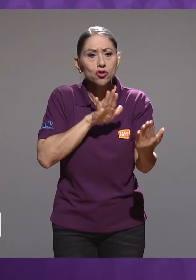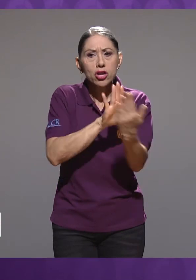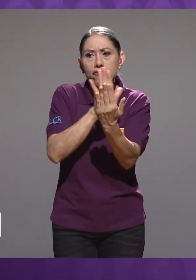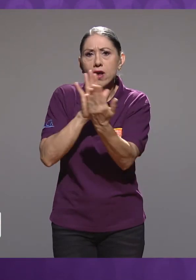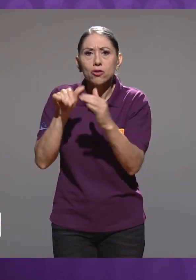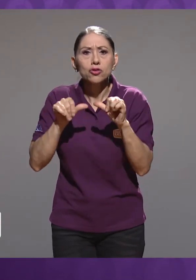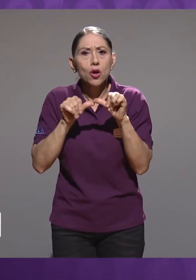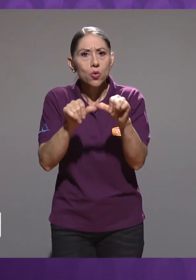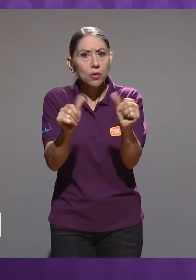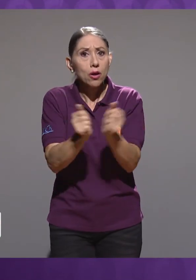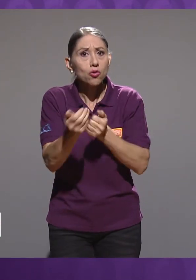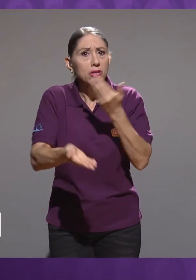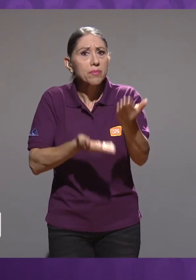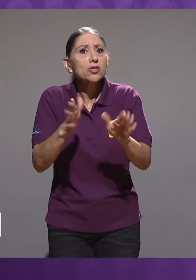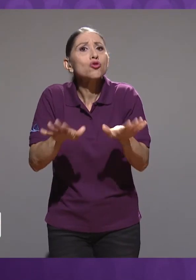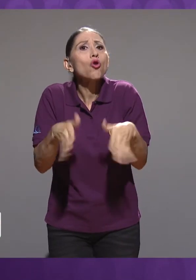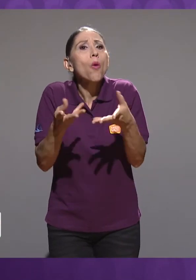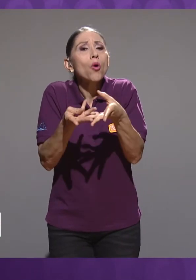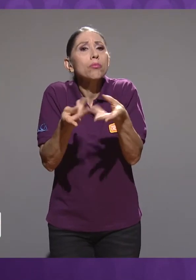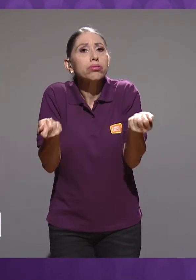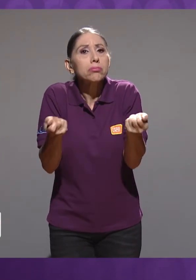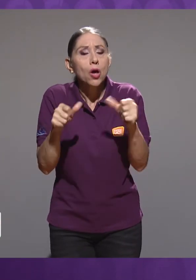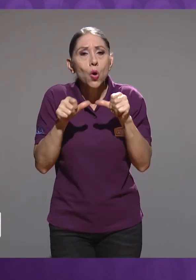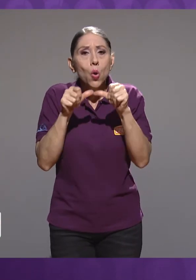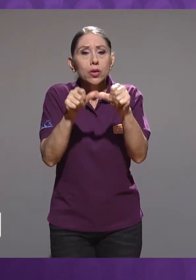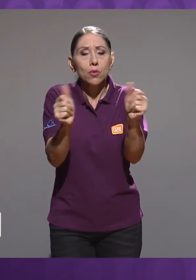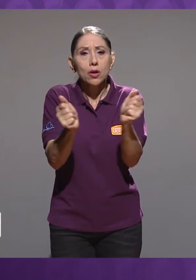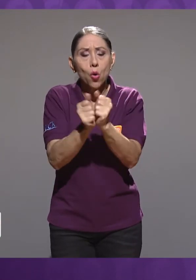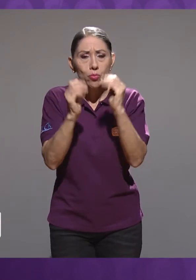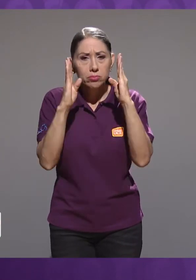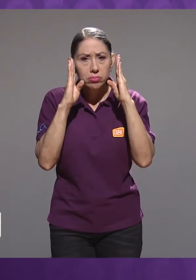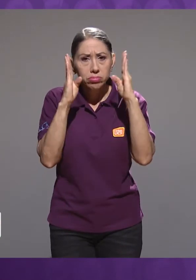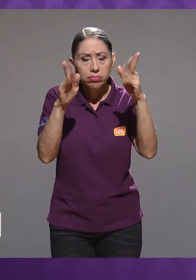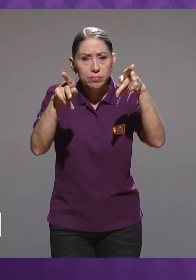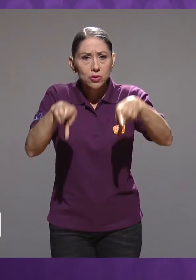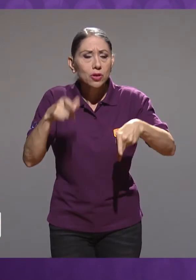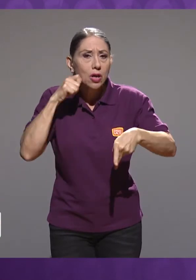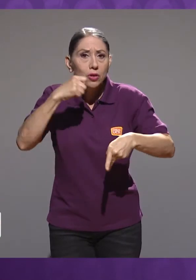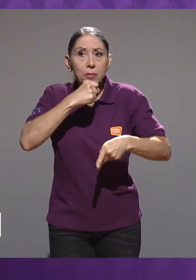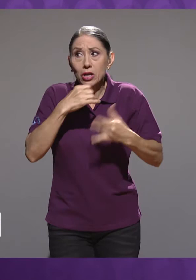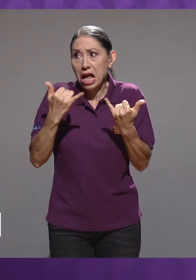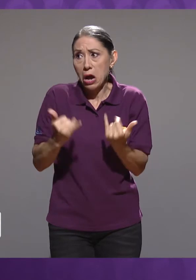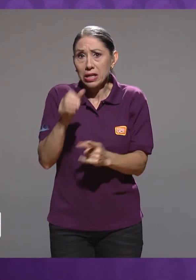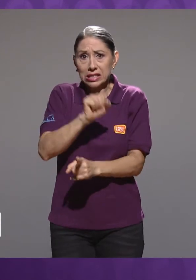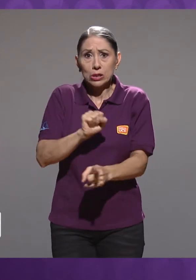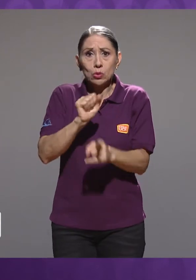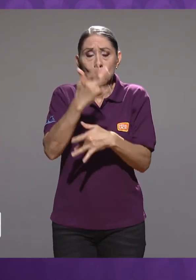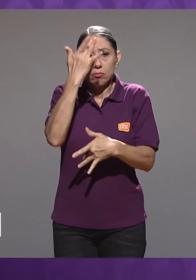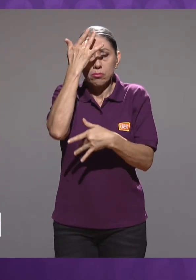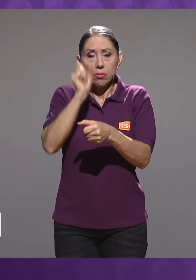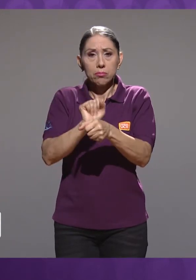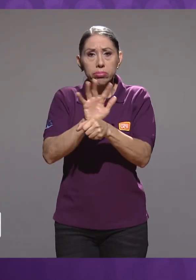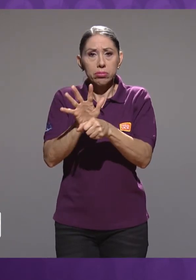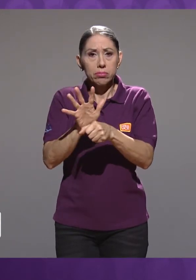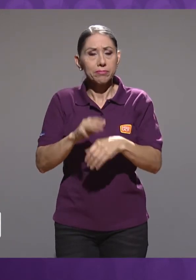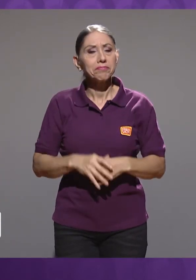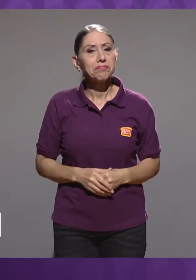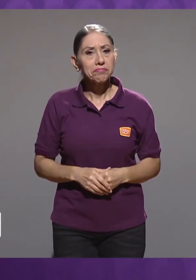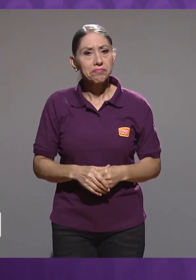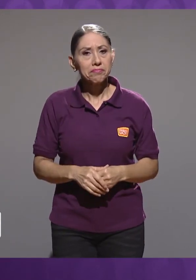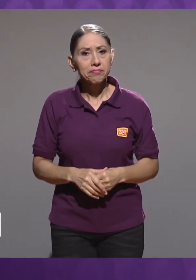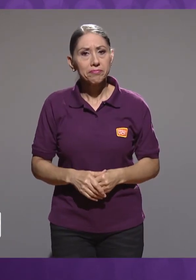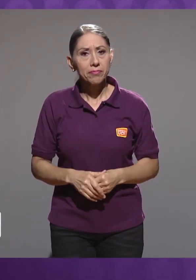retos de continuar con los servicios y continuar con la atención de las personas adultas mayores en el contexto de la COVID-19.